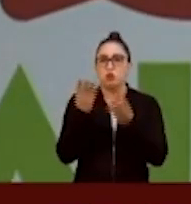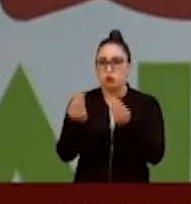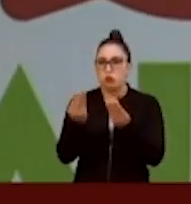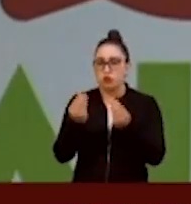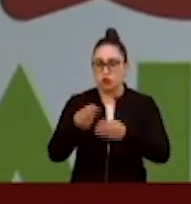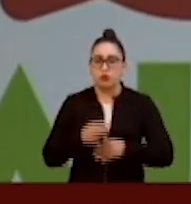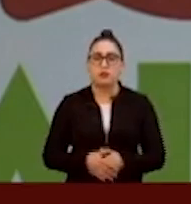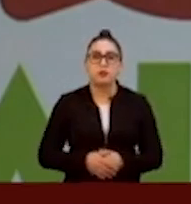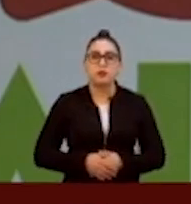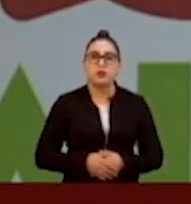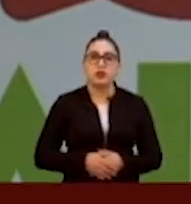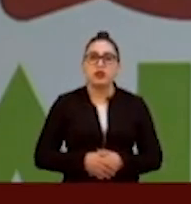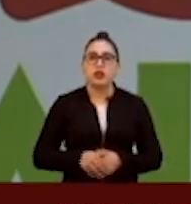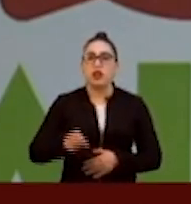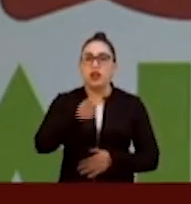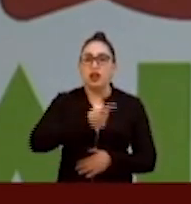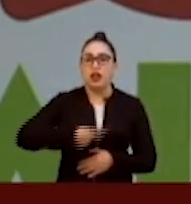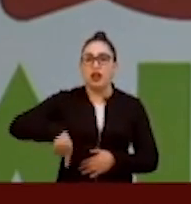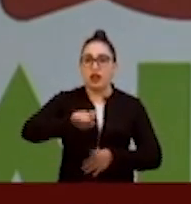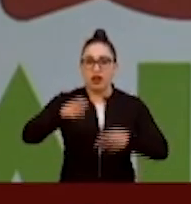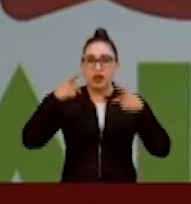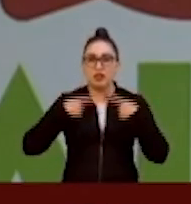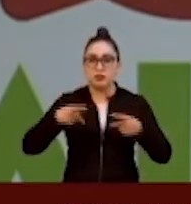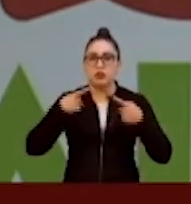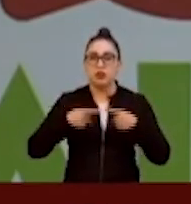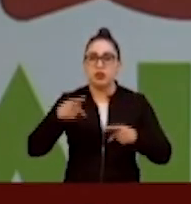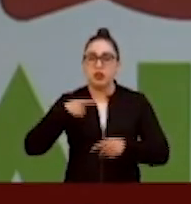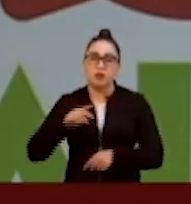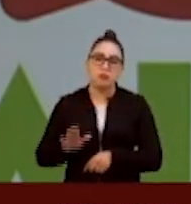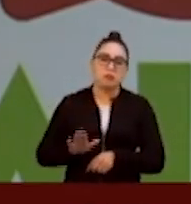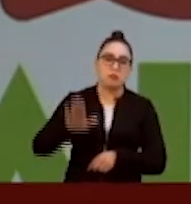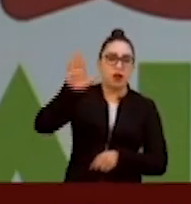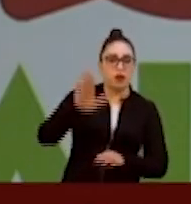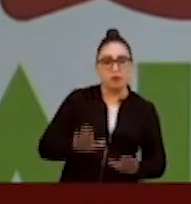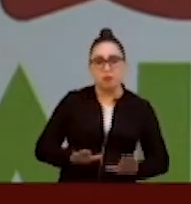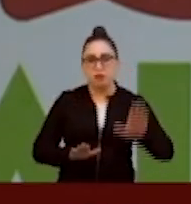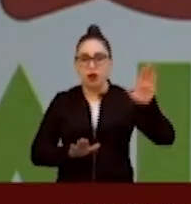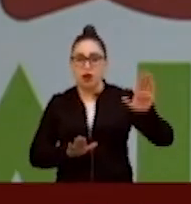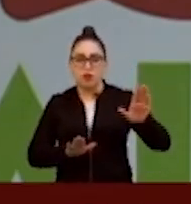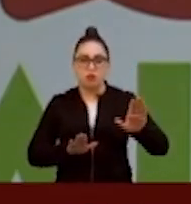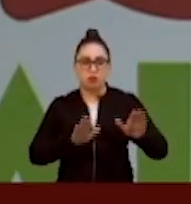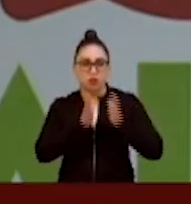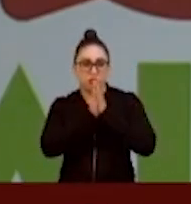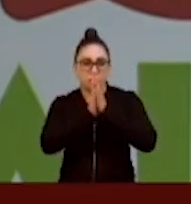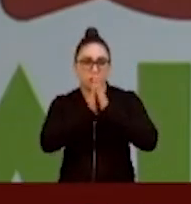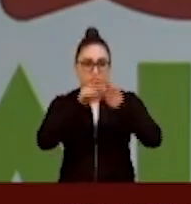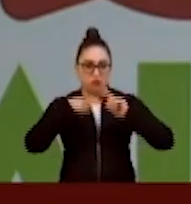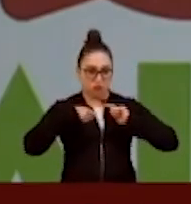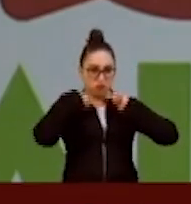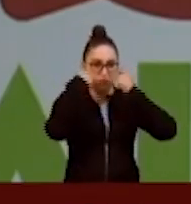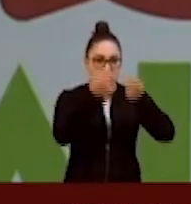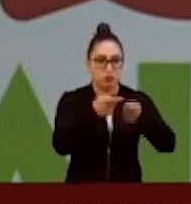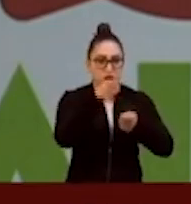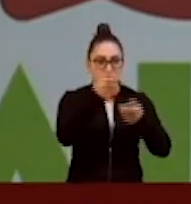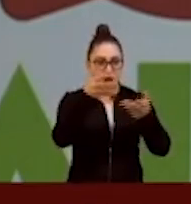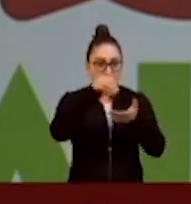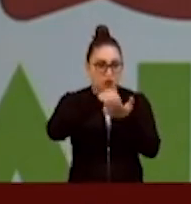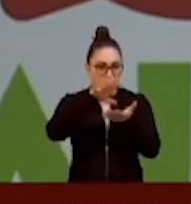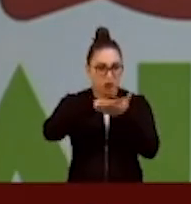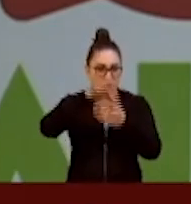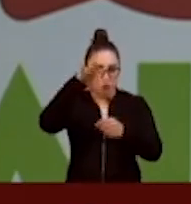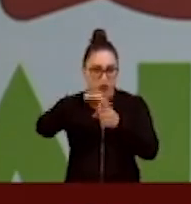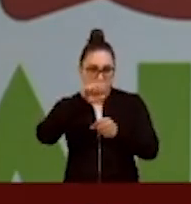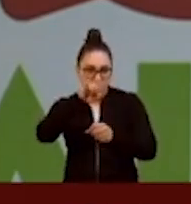población levanta al final la mano para decirnos, vayan y voten a favor de